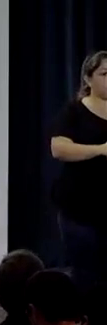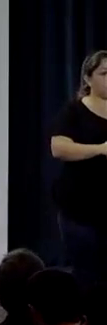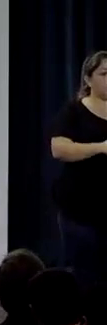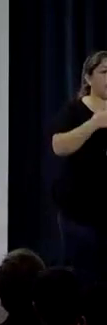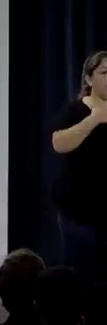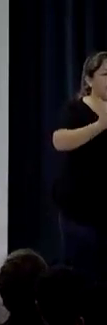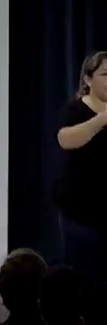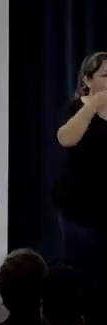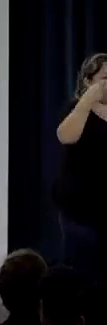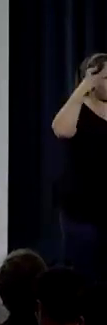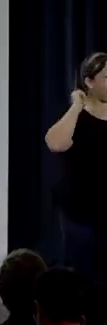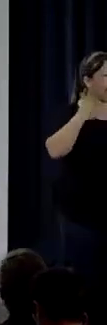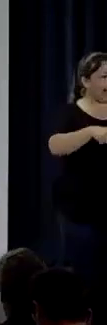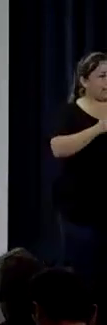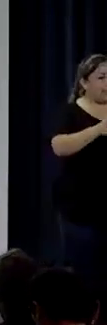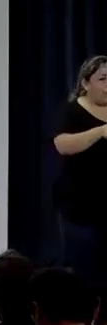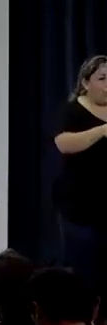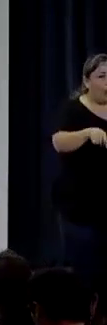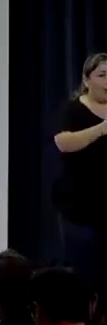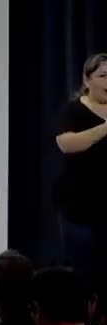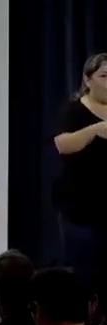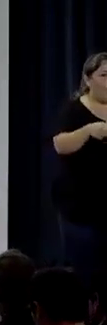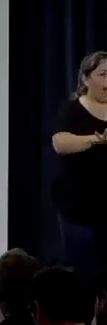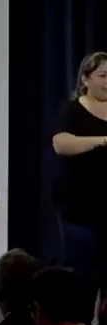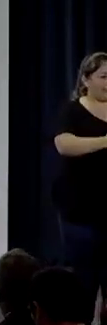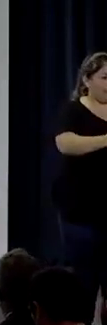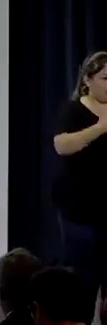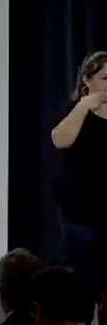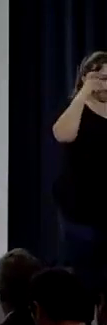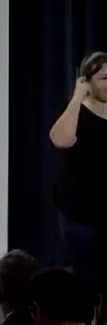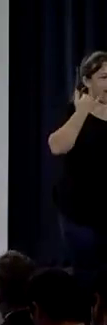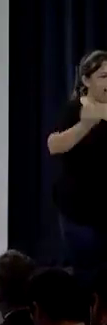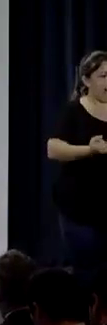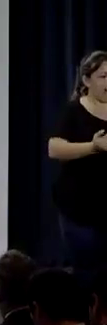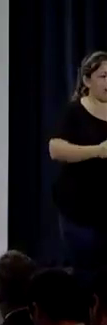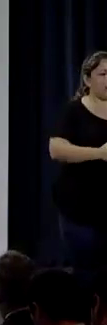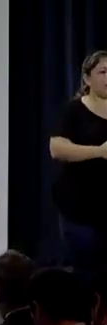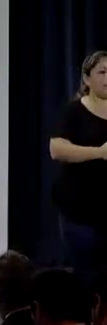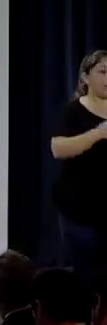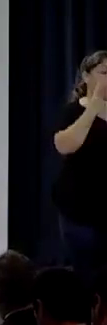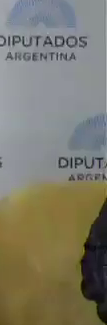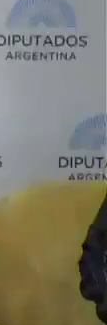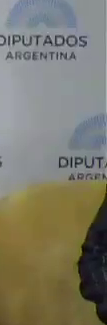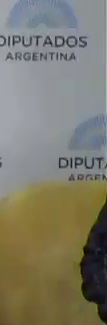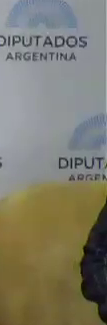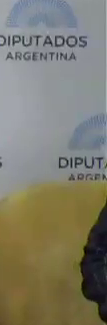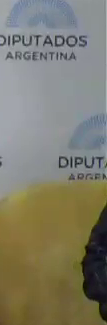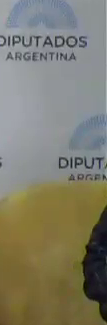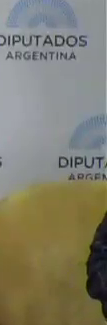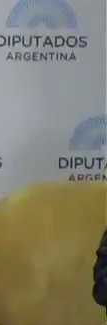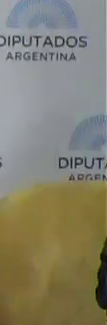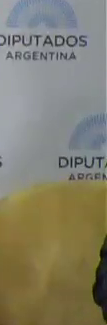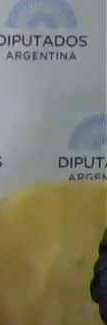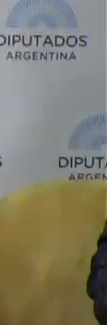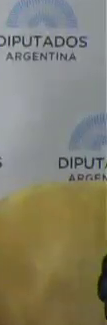tenemos experiencia participando en este tipo de eventos. Así que primero agradecerle a los empleados de